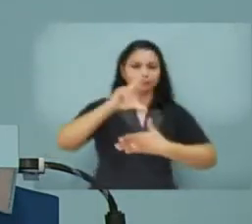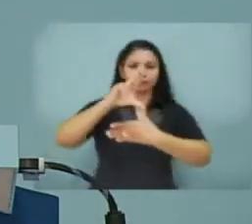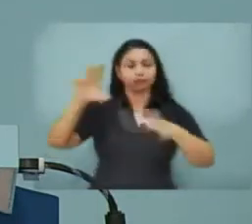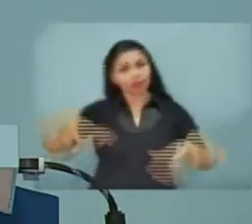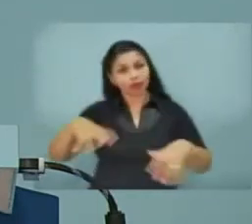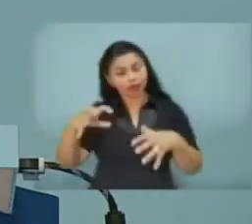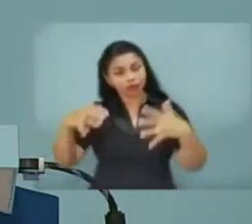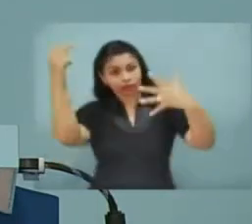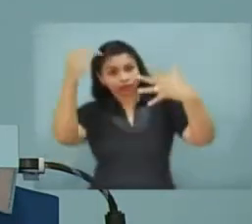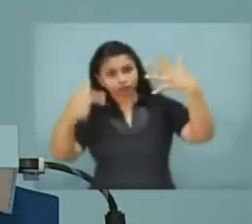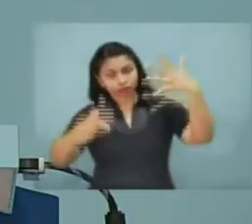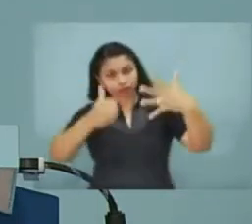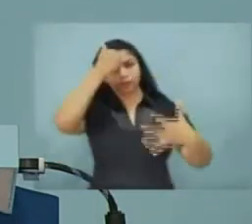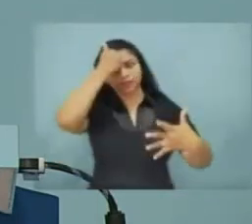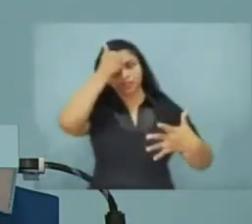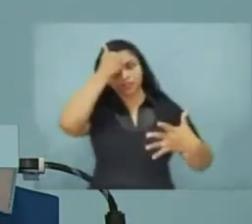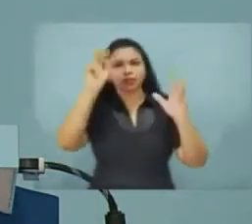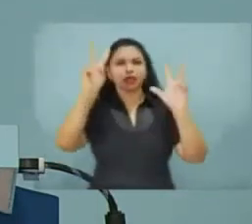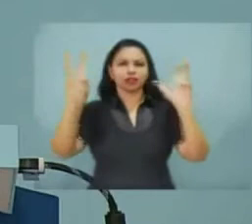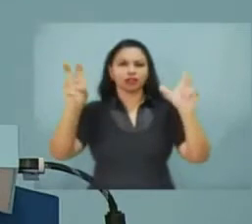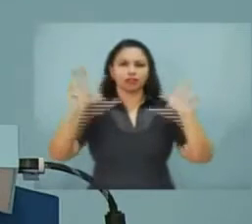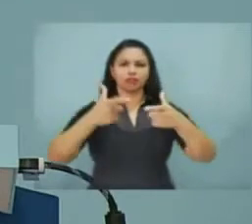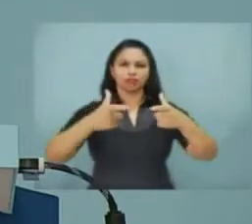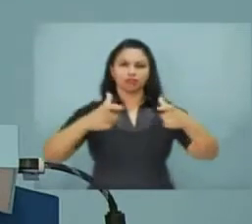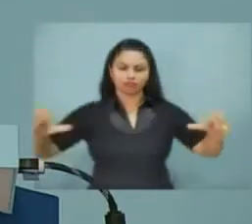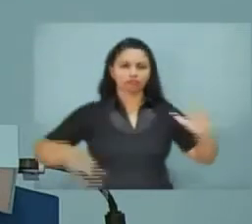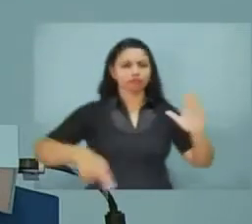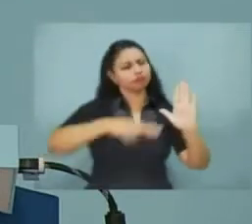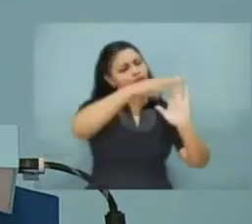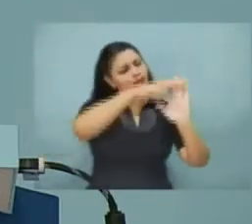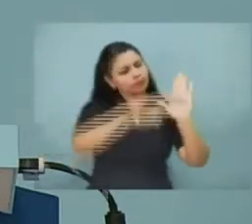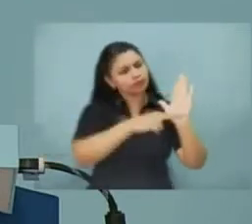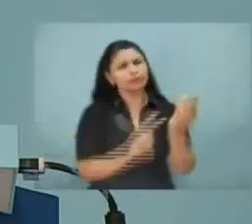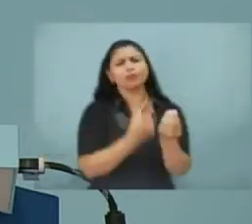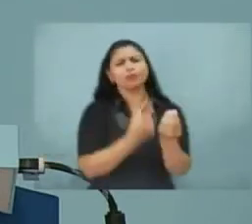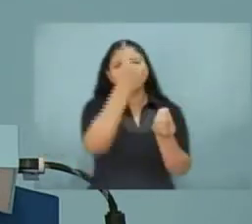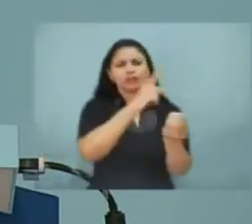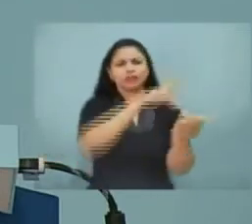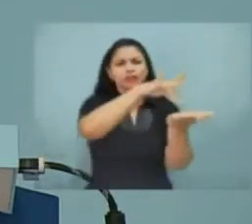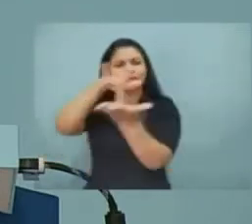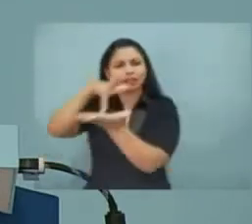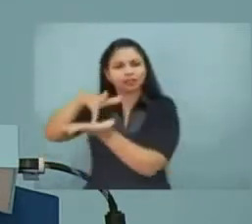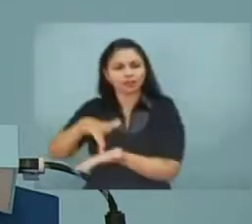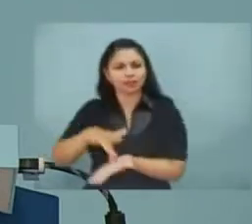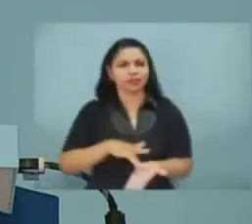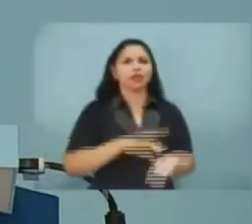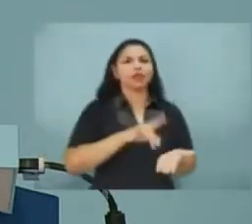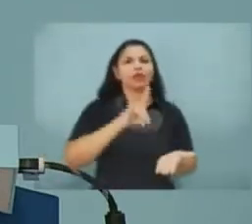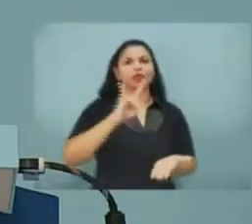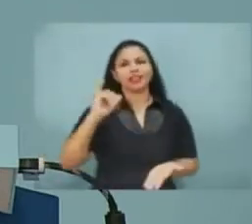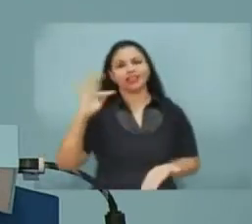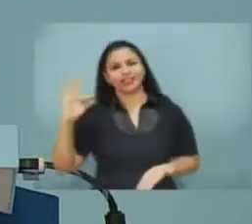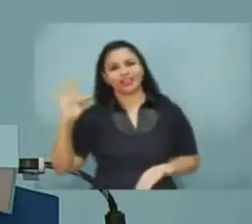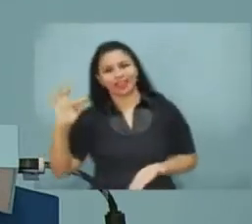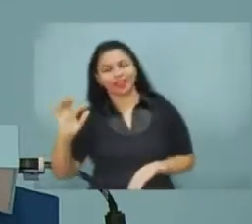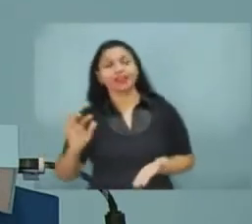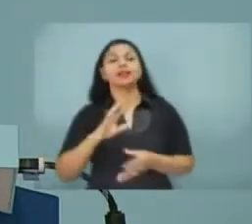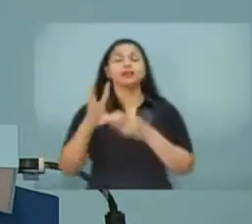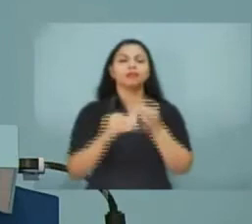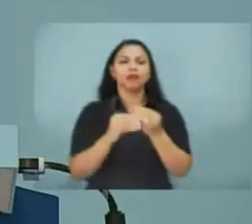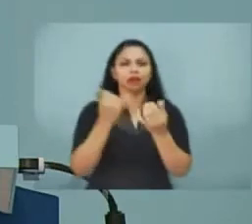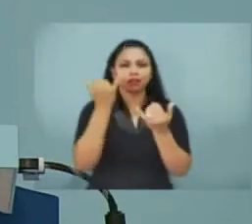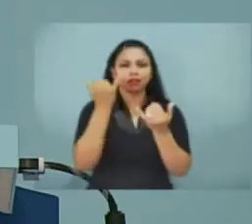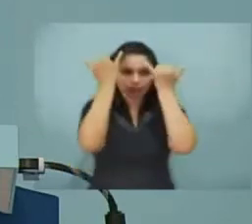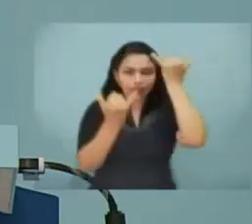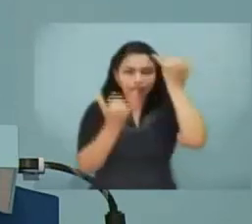espectro, reglamentación y políticas, participación en la UIT y la CITEL e iniciativas de responsabilidad social como Wireless